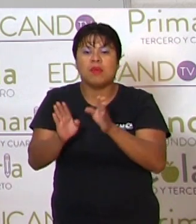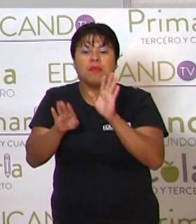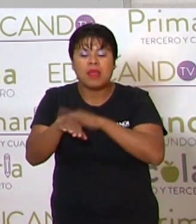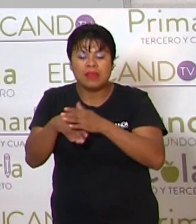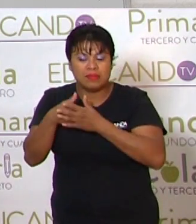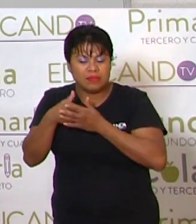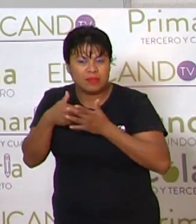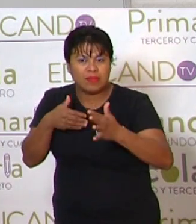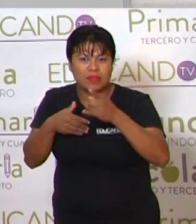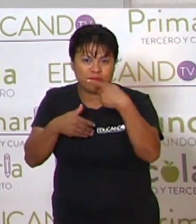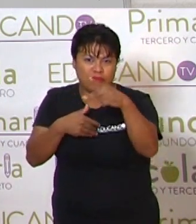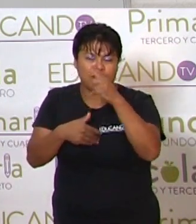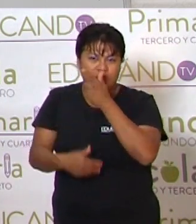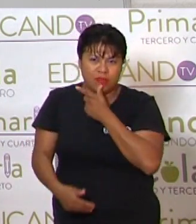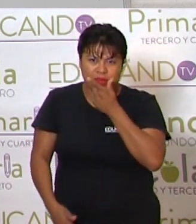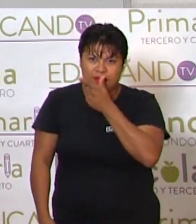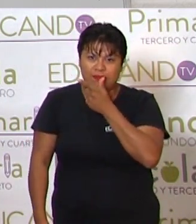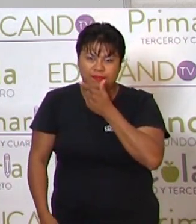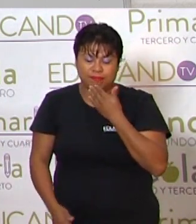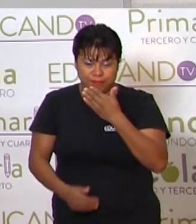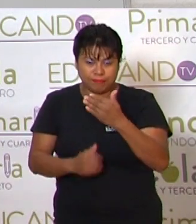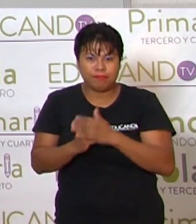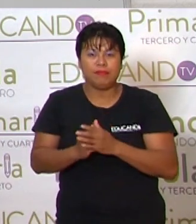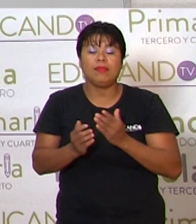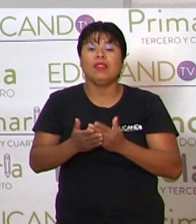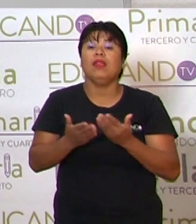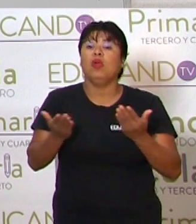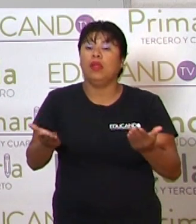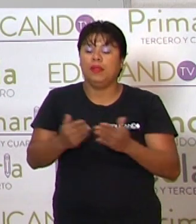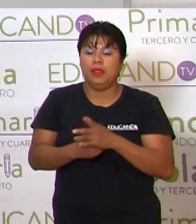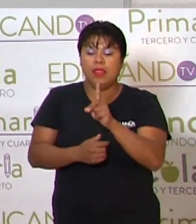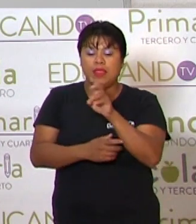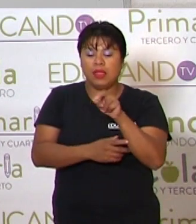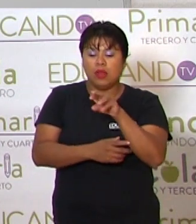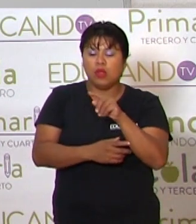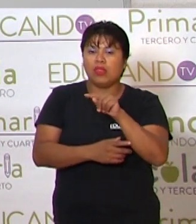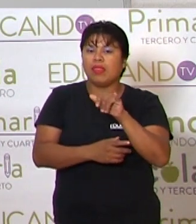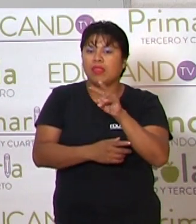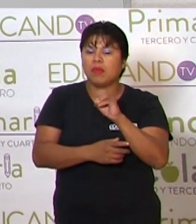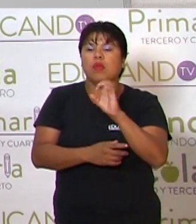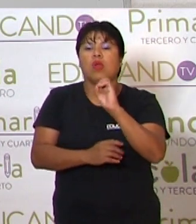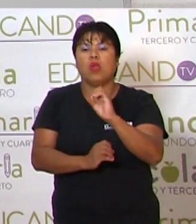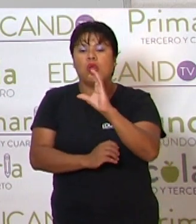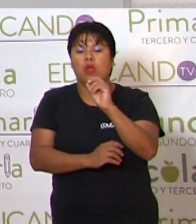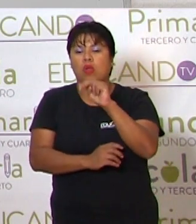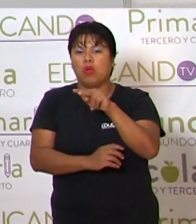amplio dentro de tu léxico. ¿Bien? Ahora, denotativo o connotativo.